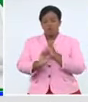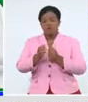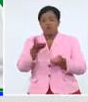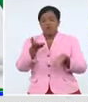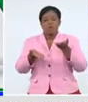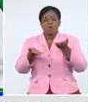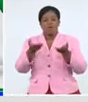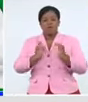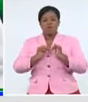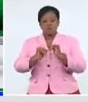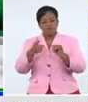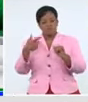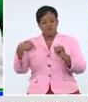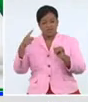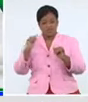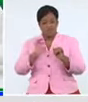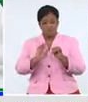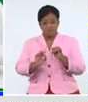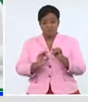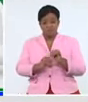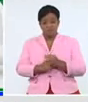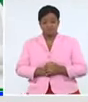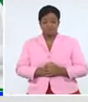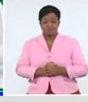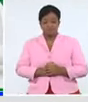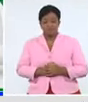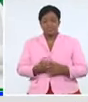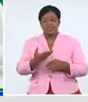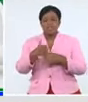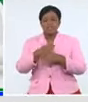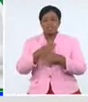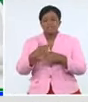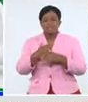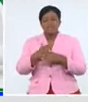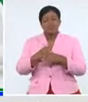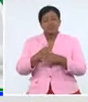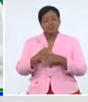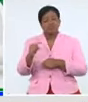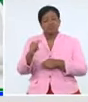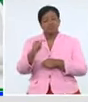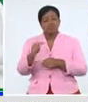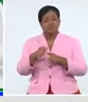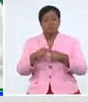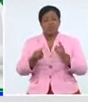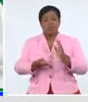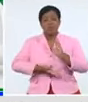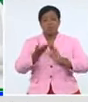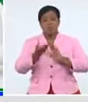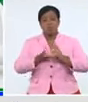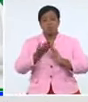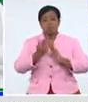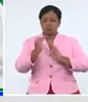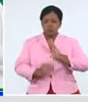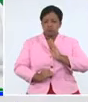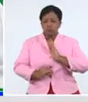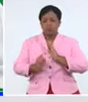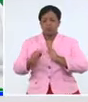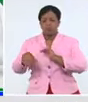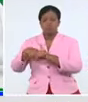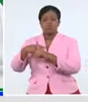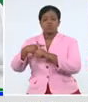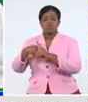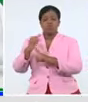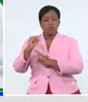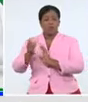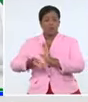en el día de ayer. Eso es lo que hace un balance negativo que incrementa el número de